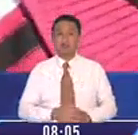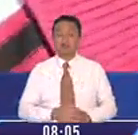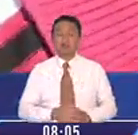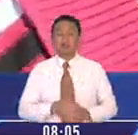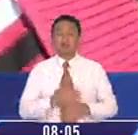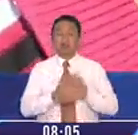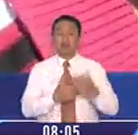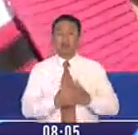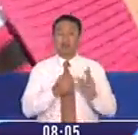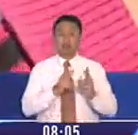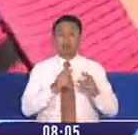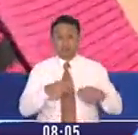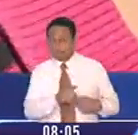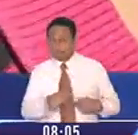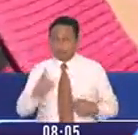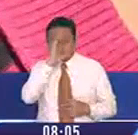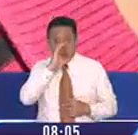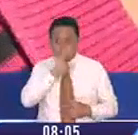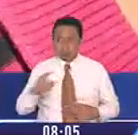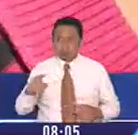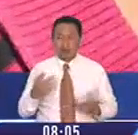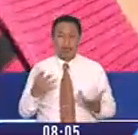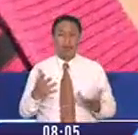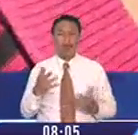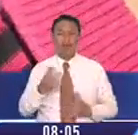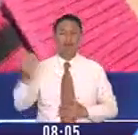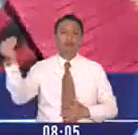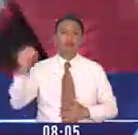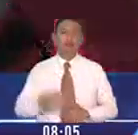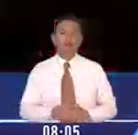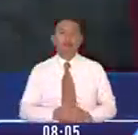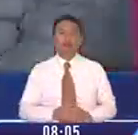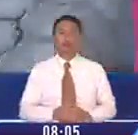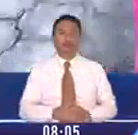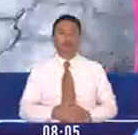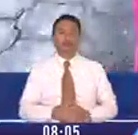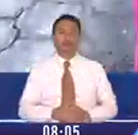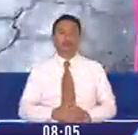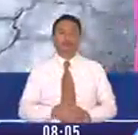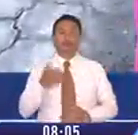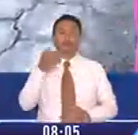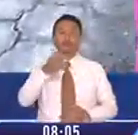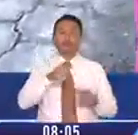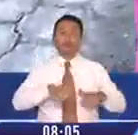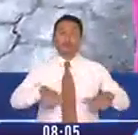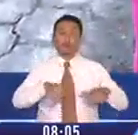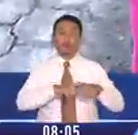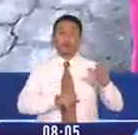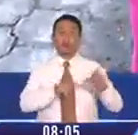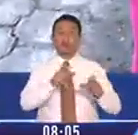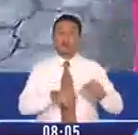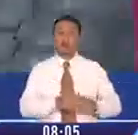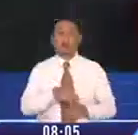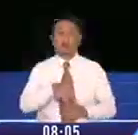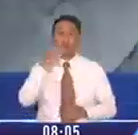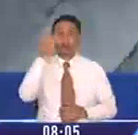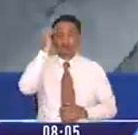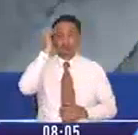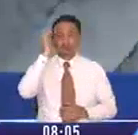con los otros vecinos, pero ya no apareció. Acudimos al sitio, moradores están